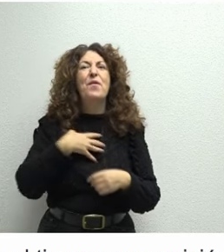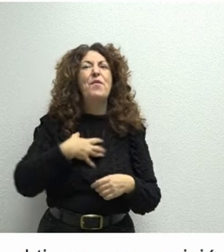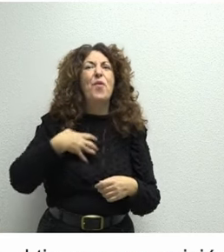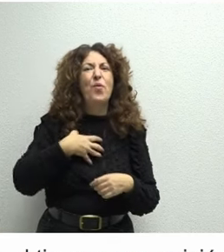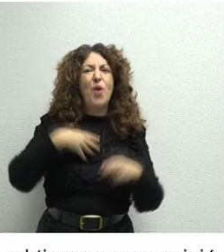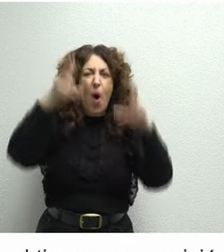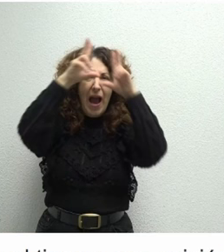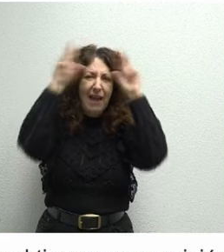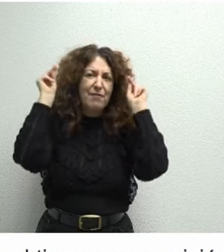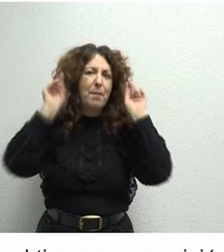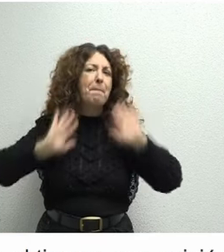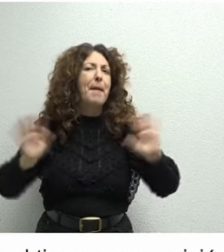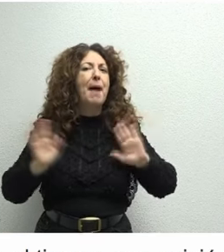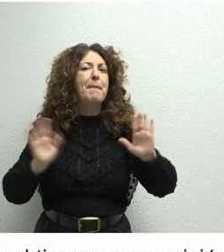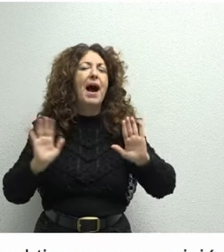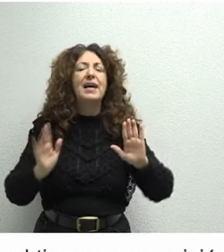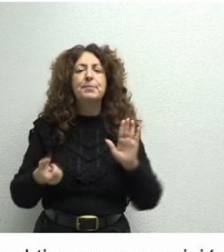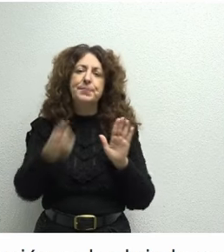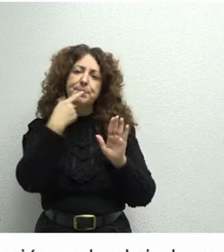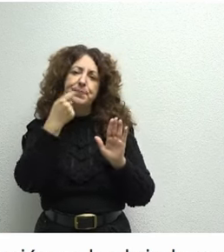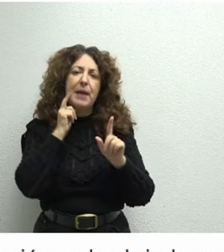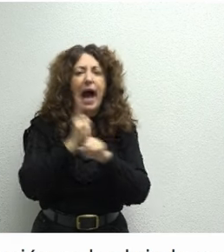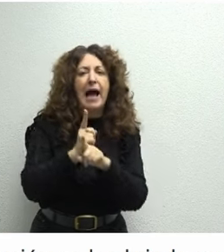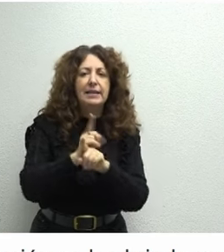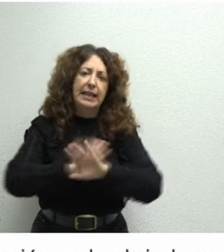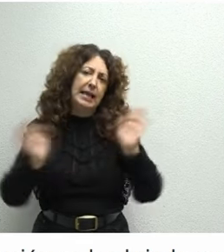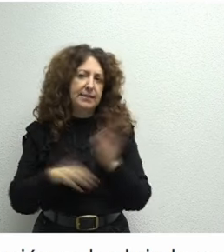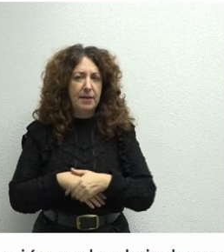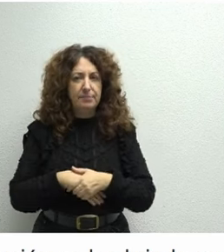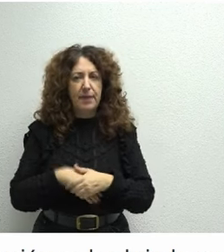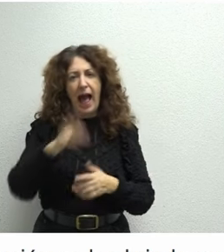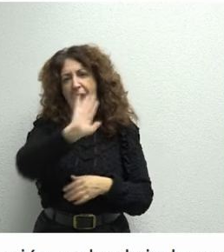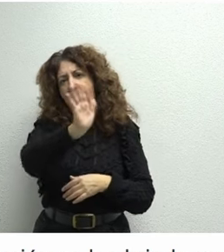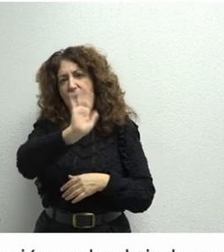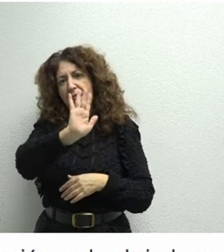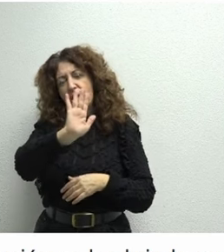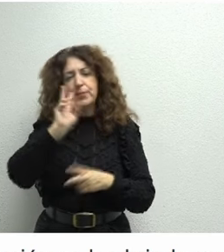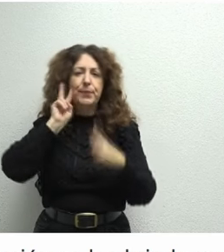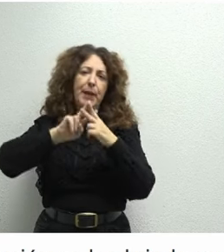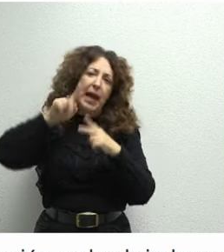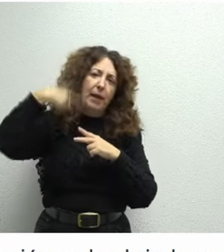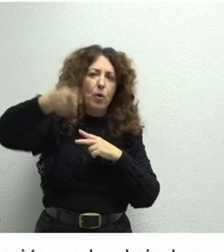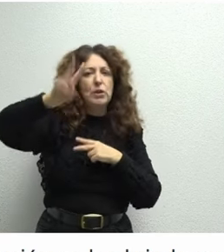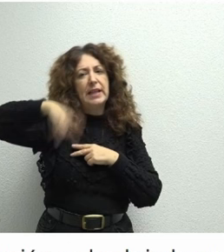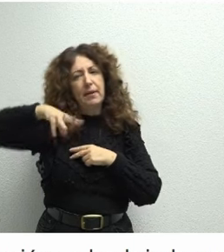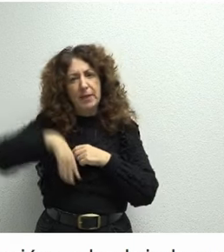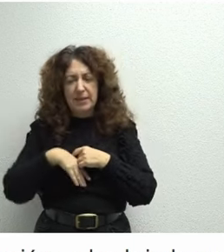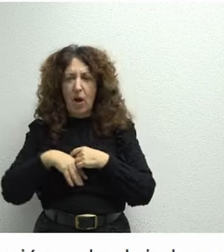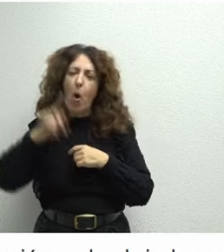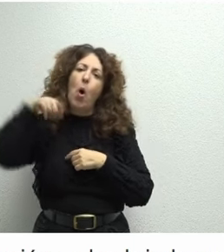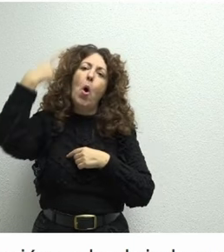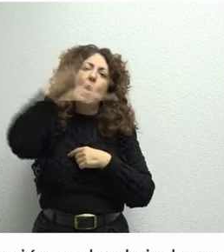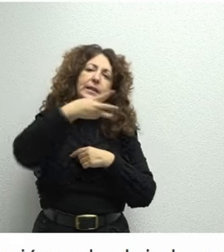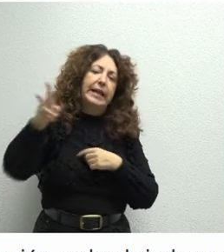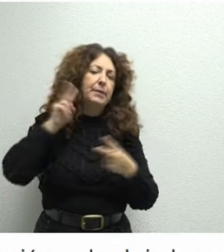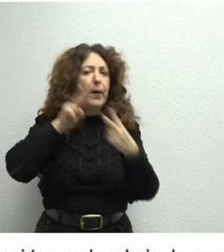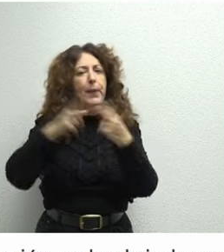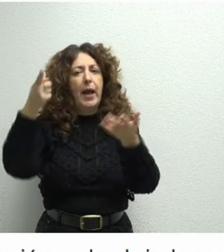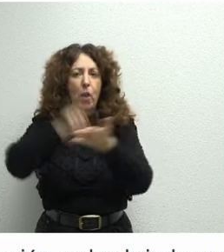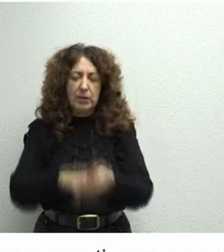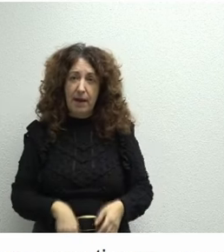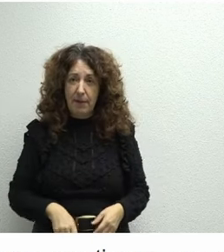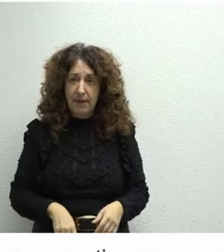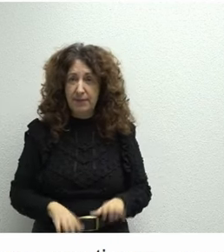enfermera sea a lo mejor administrar el antipsicótico y adiós hasta treses tres semanas después no los vuelvo a ver